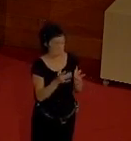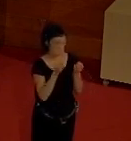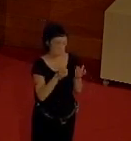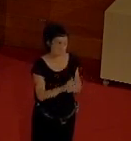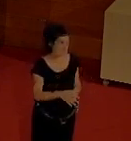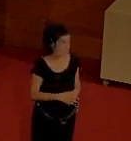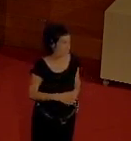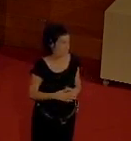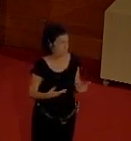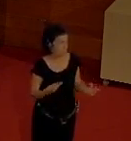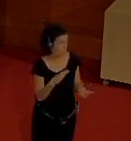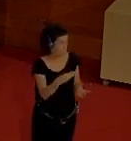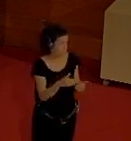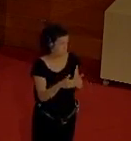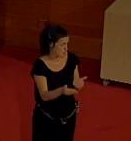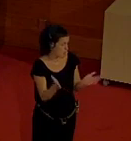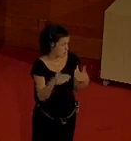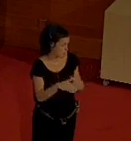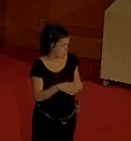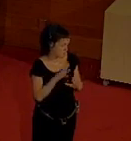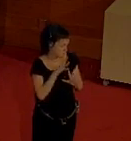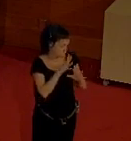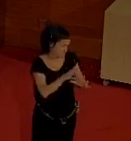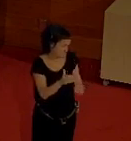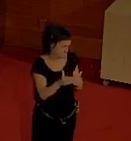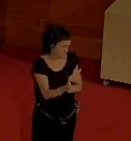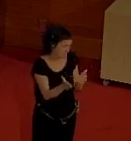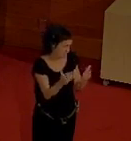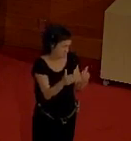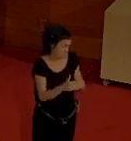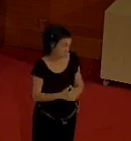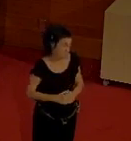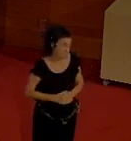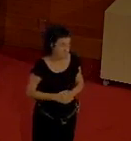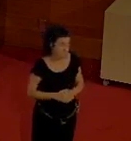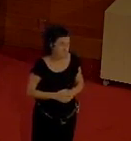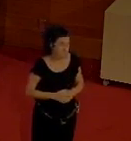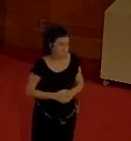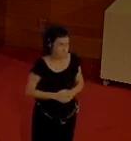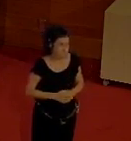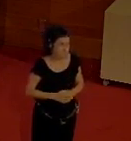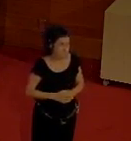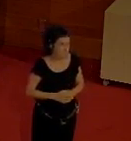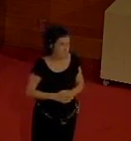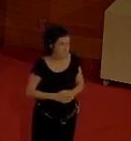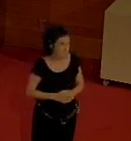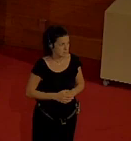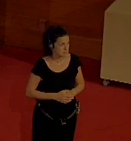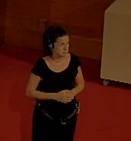ningún futuro por lo menos en los en la próxima década aquí arriba